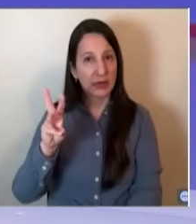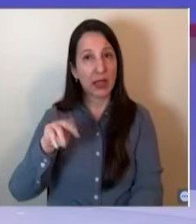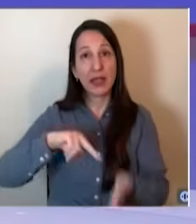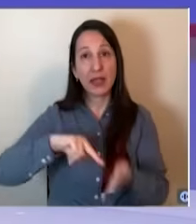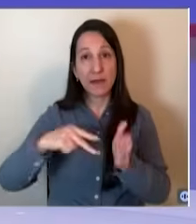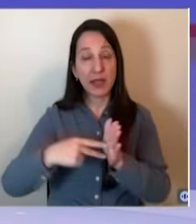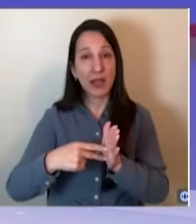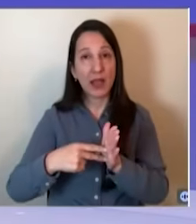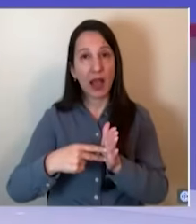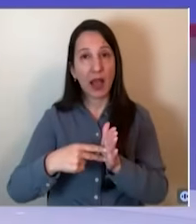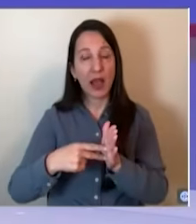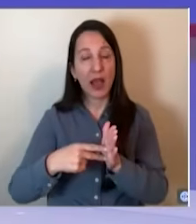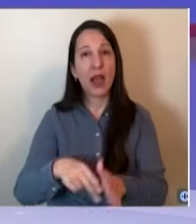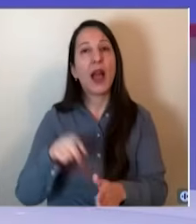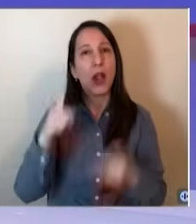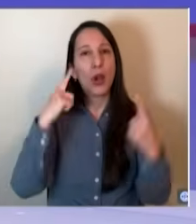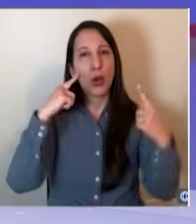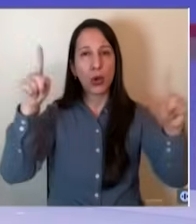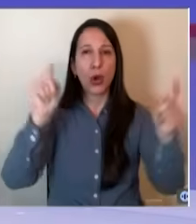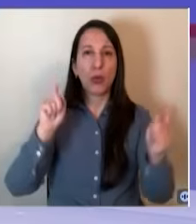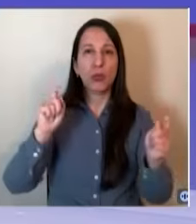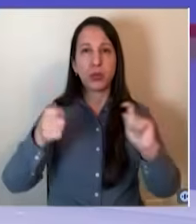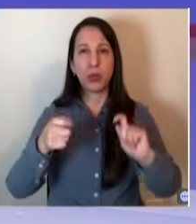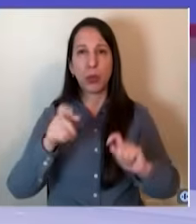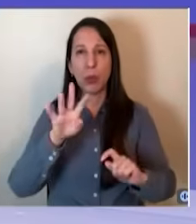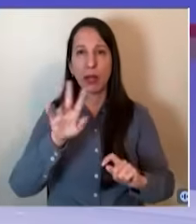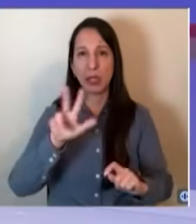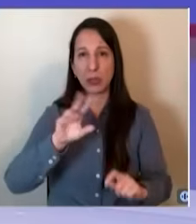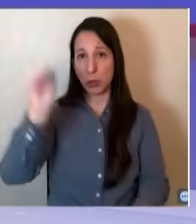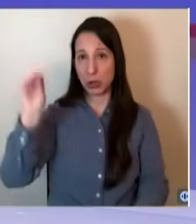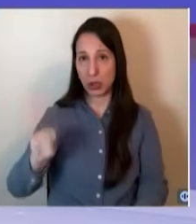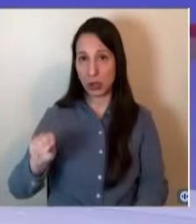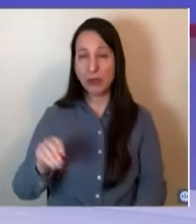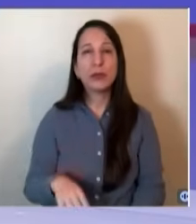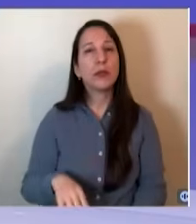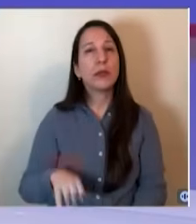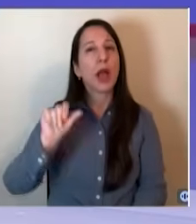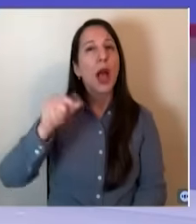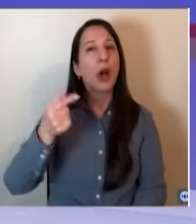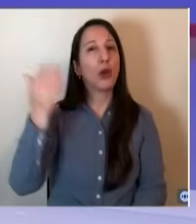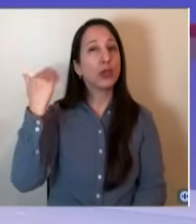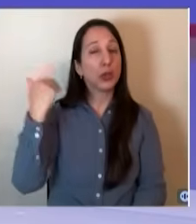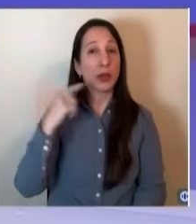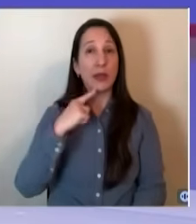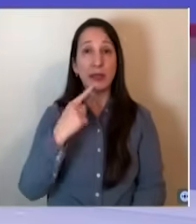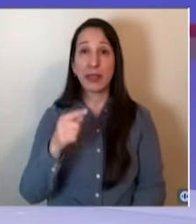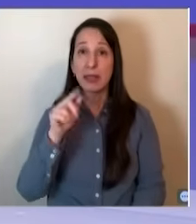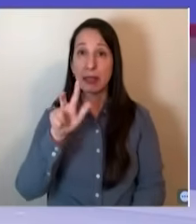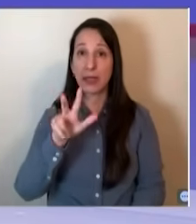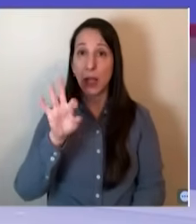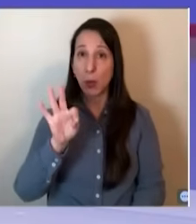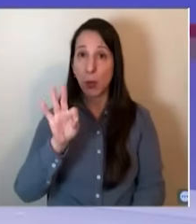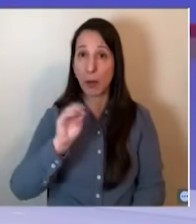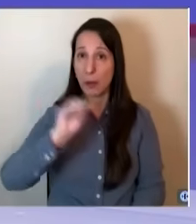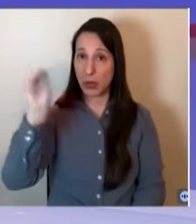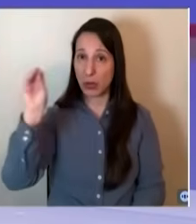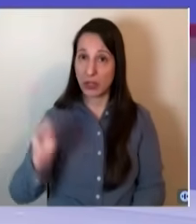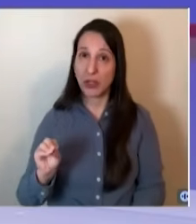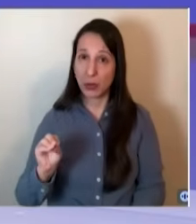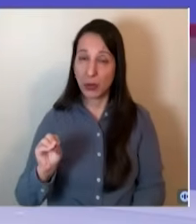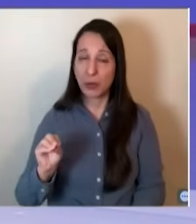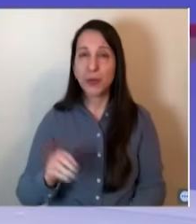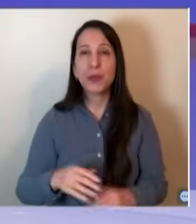está logrando convertir un 43%. En agosto, como dije, esa conversión era de 39%. Hay una